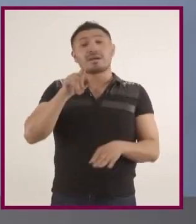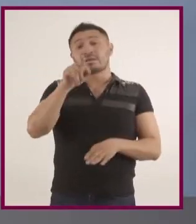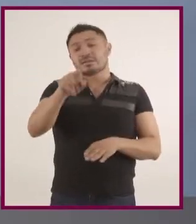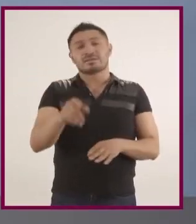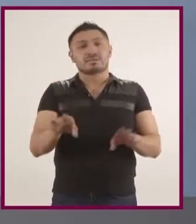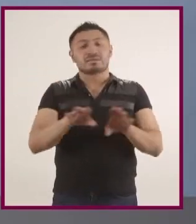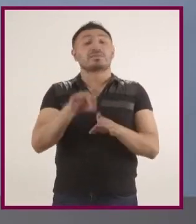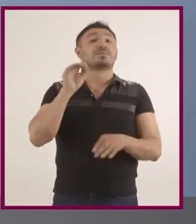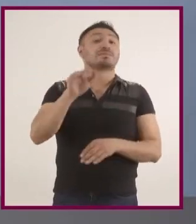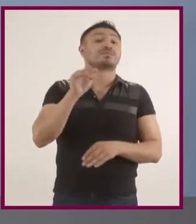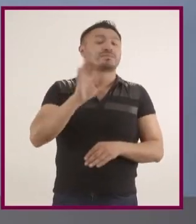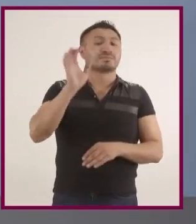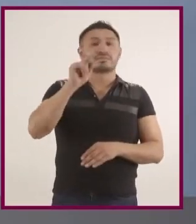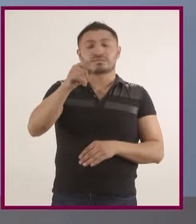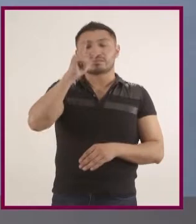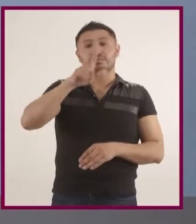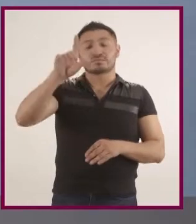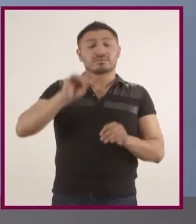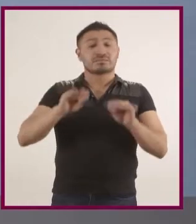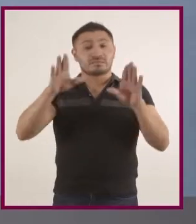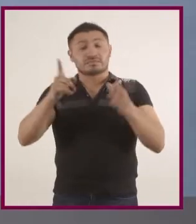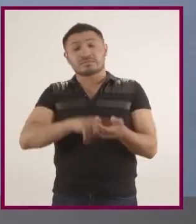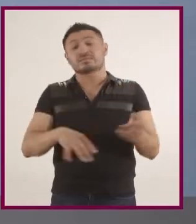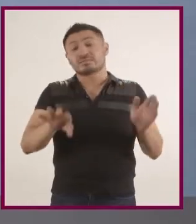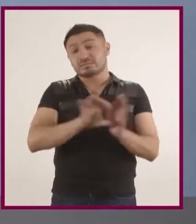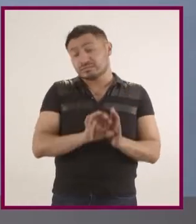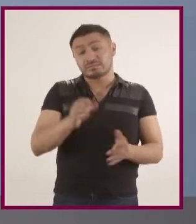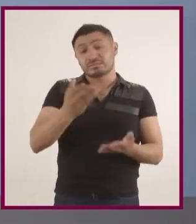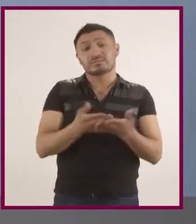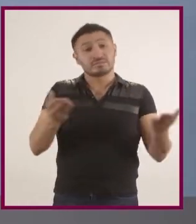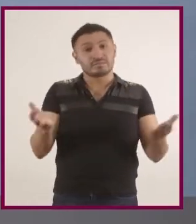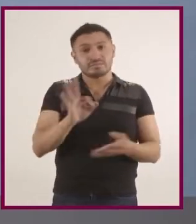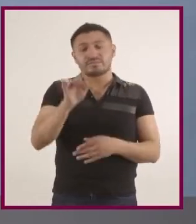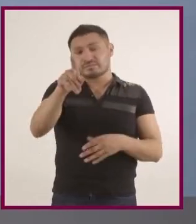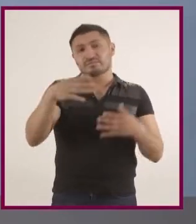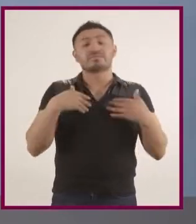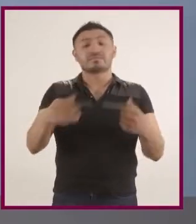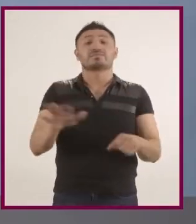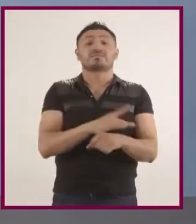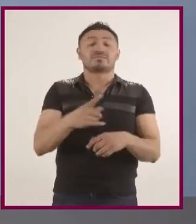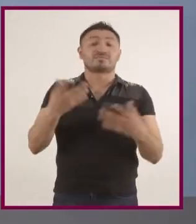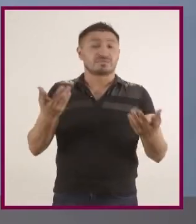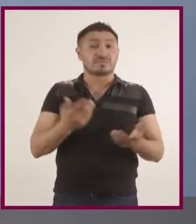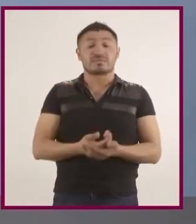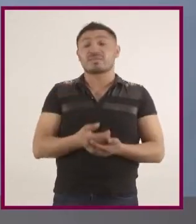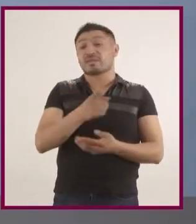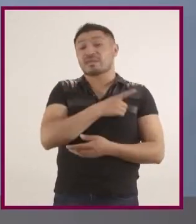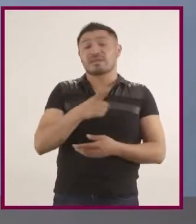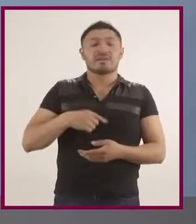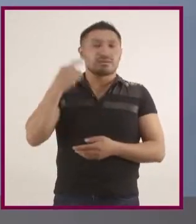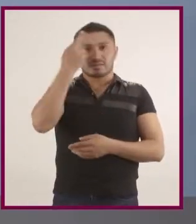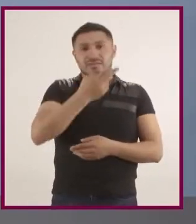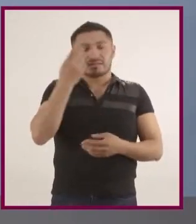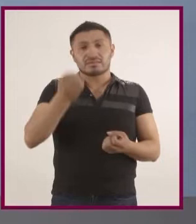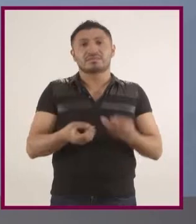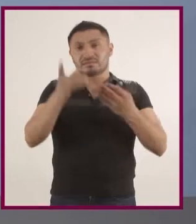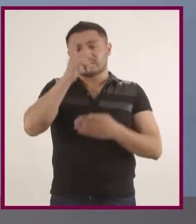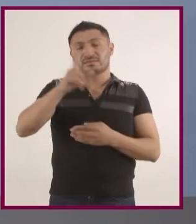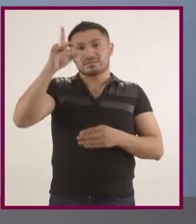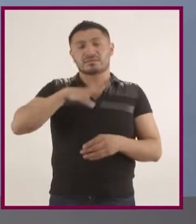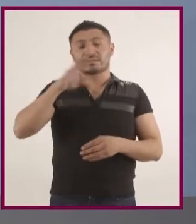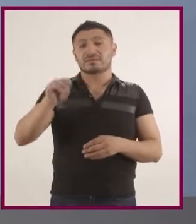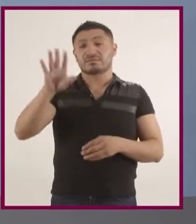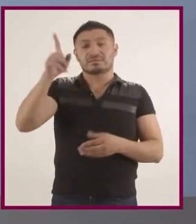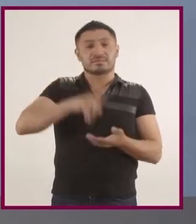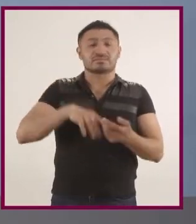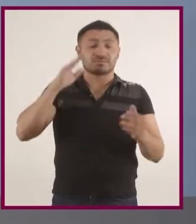luces prendidas cuando te salías de un cuarto Pues ahora de seguro comprendes porque él te debemos revisar Cuántas luces tenemos